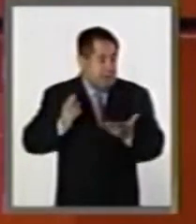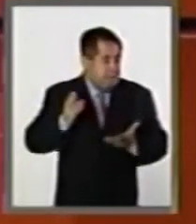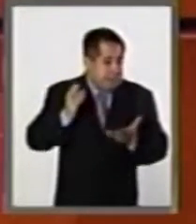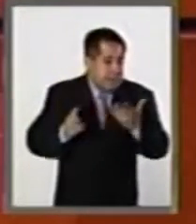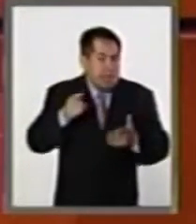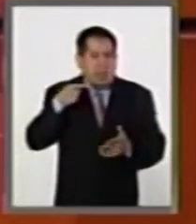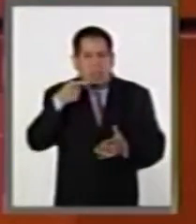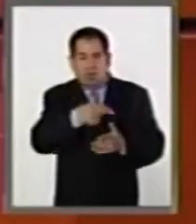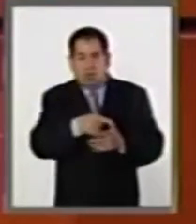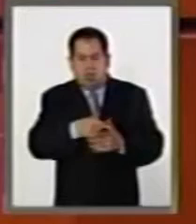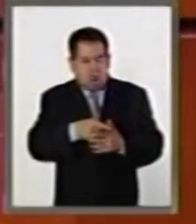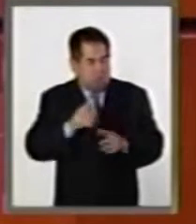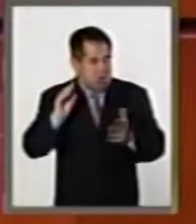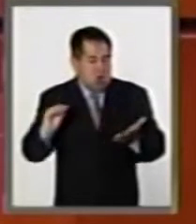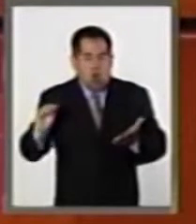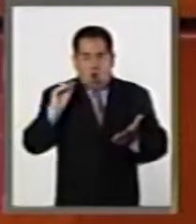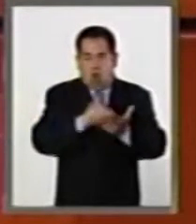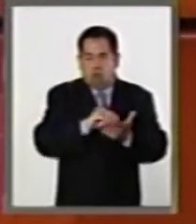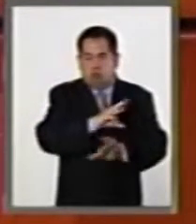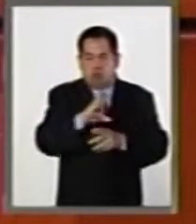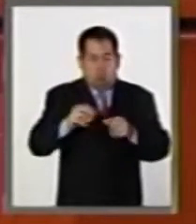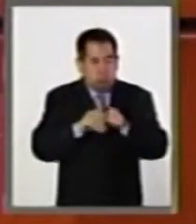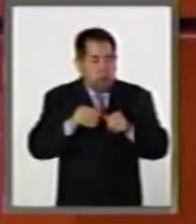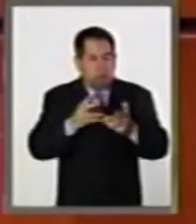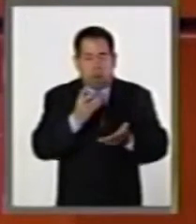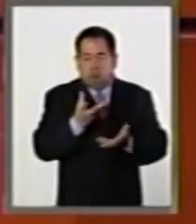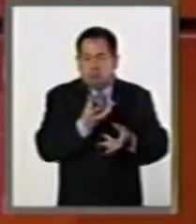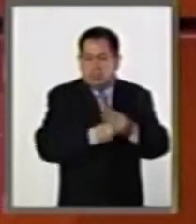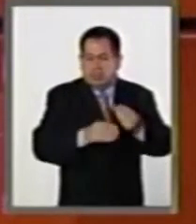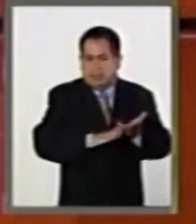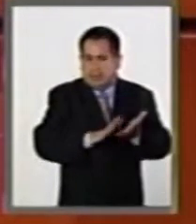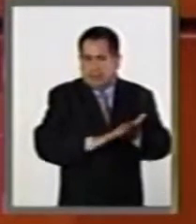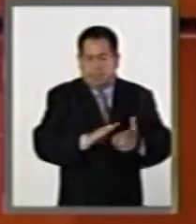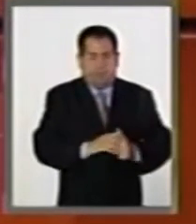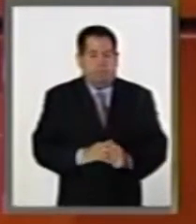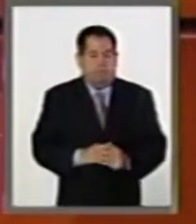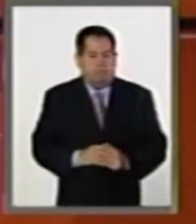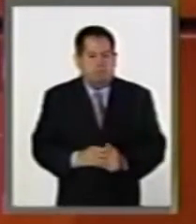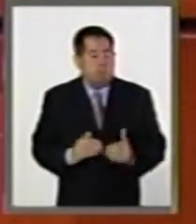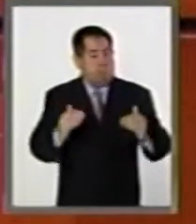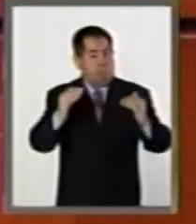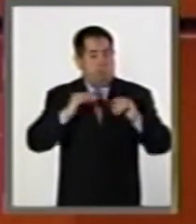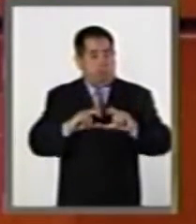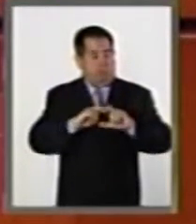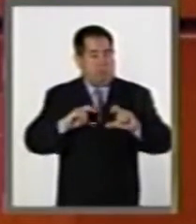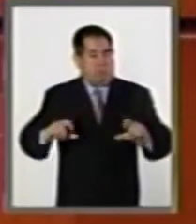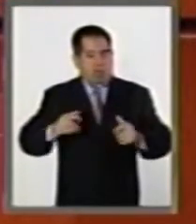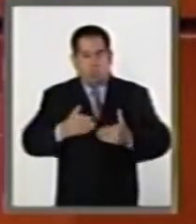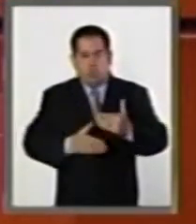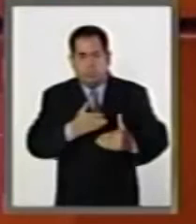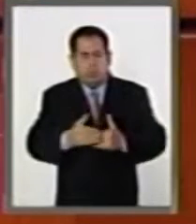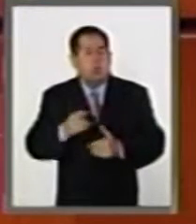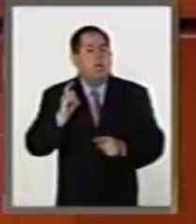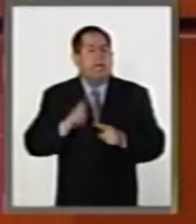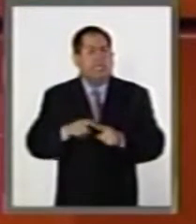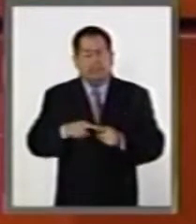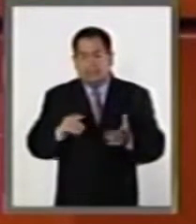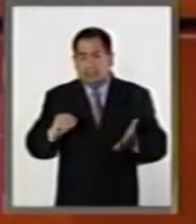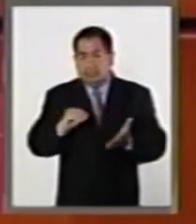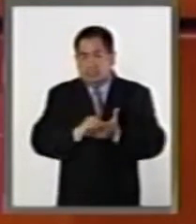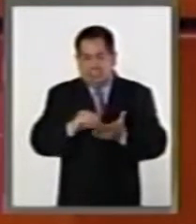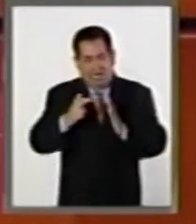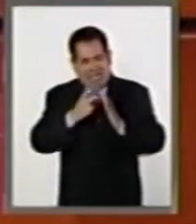la subsanación de dicha afectación. En el capítulo de procedimiento jurisdiccional se establecen las reglas